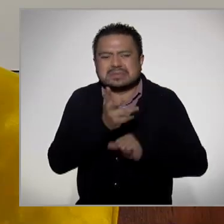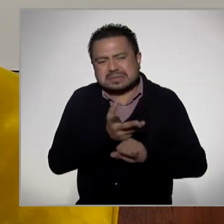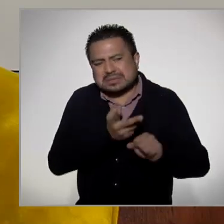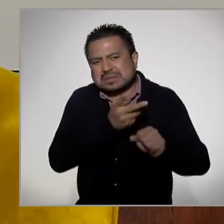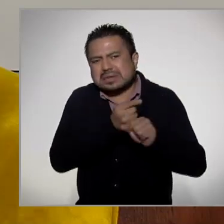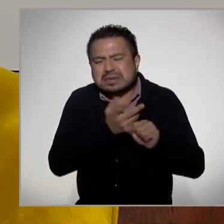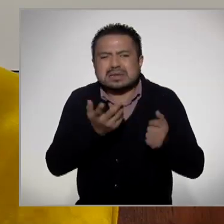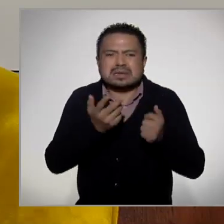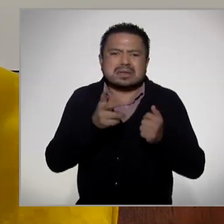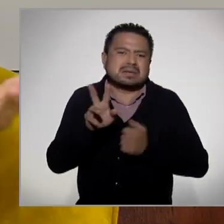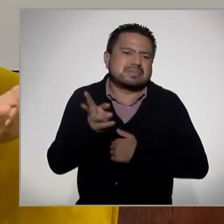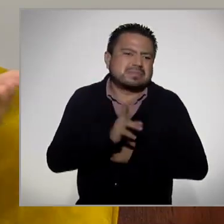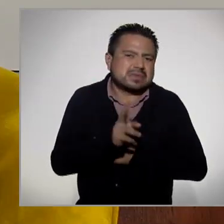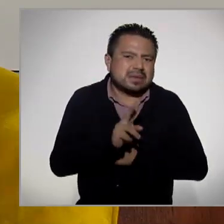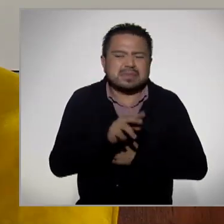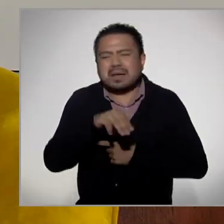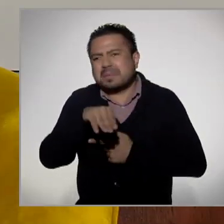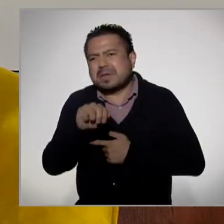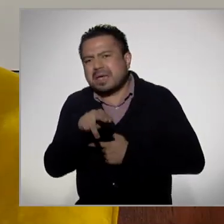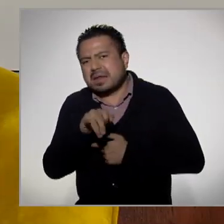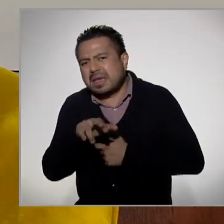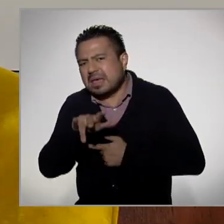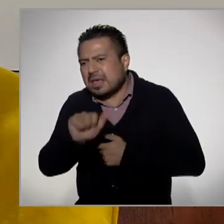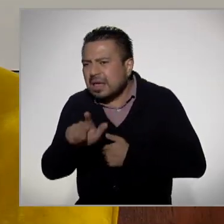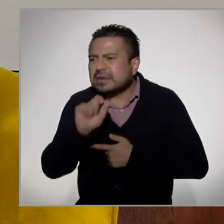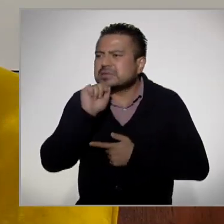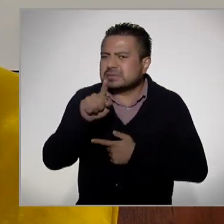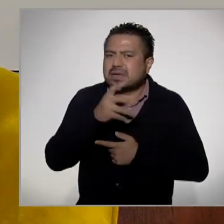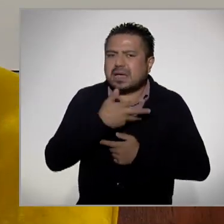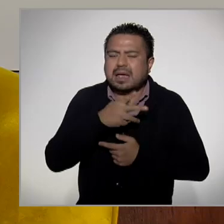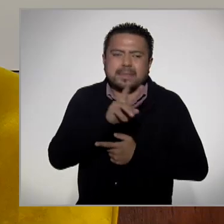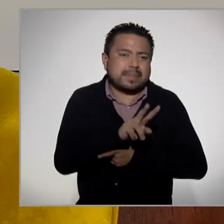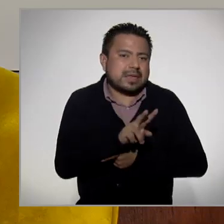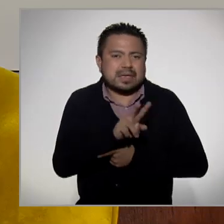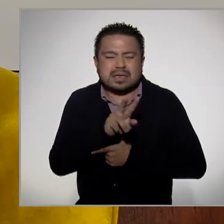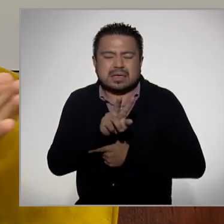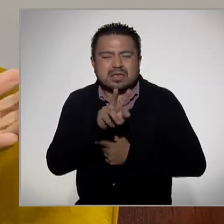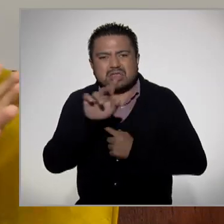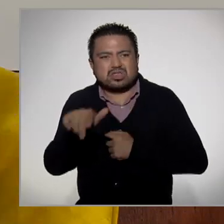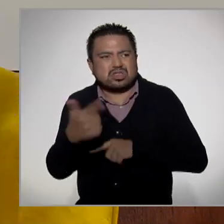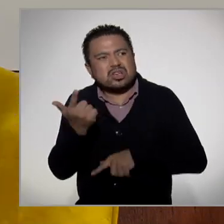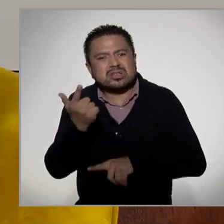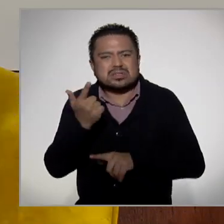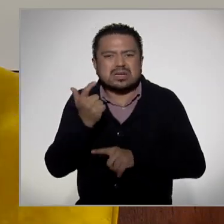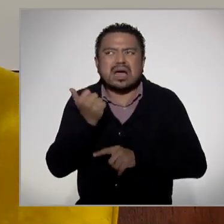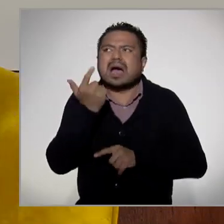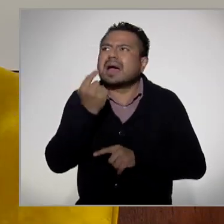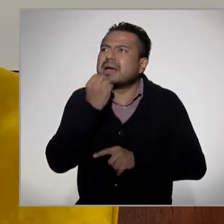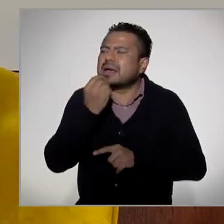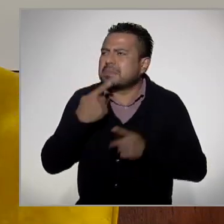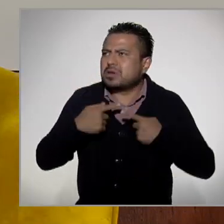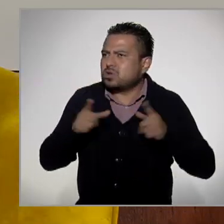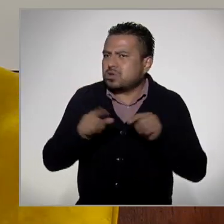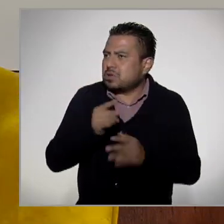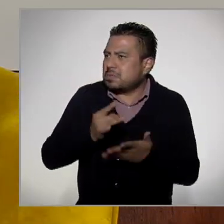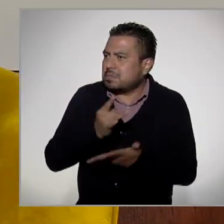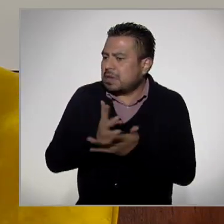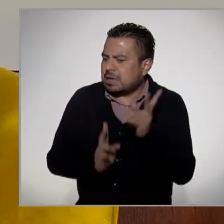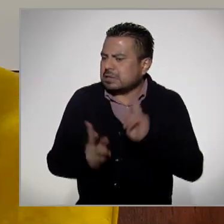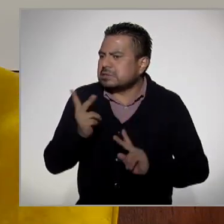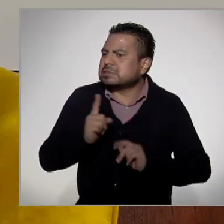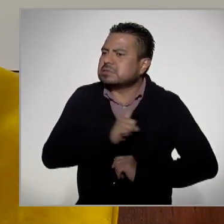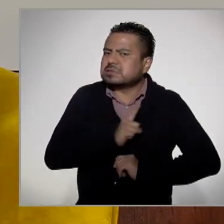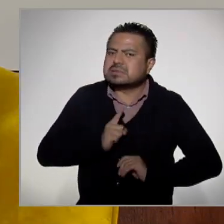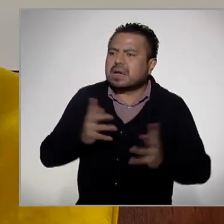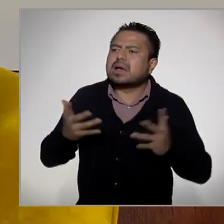de vitaminas y minerales ahí sí cuando hay déficit de b12 por ejemplo qué pasa con alguien vegano que tiene que hacer lo que